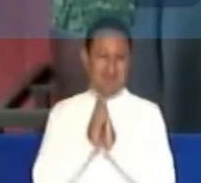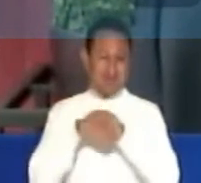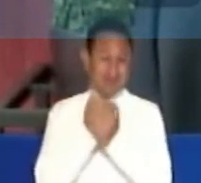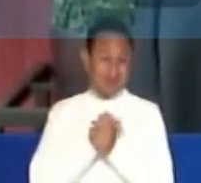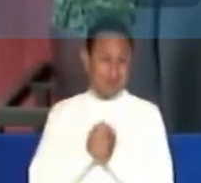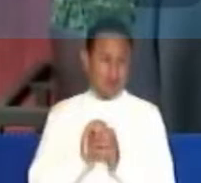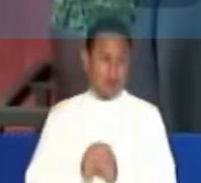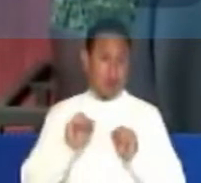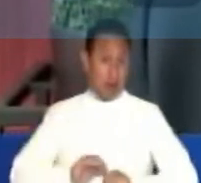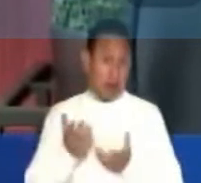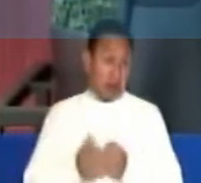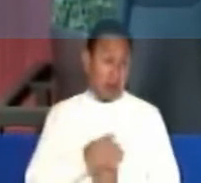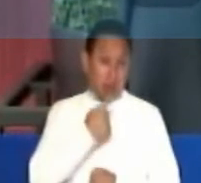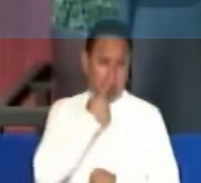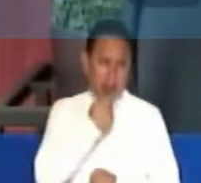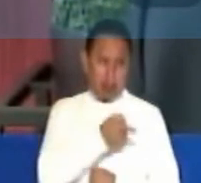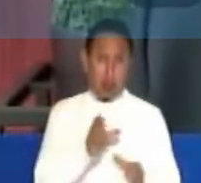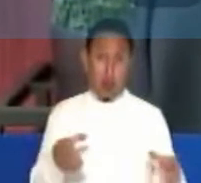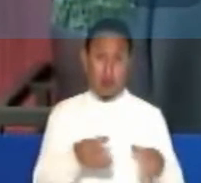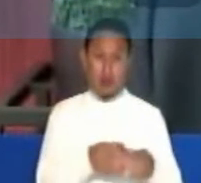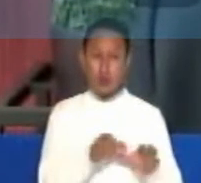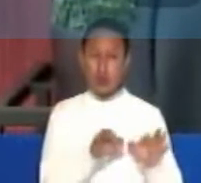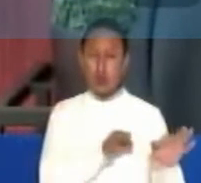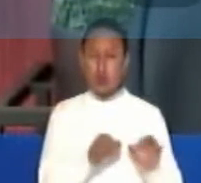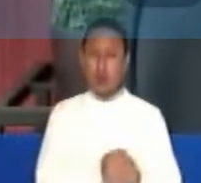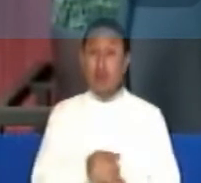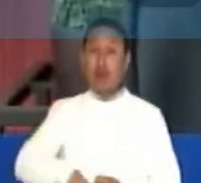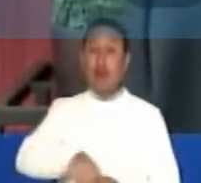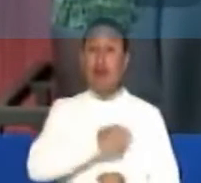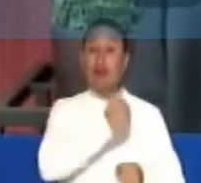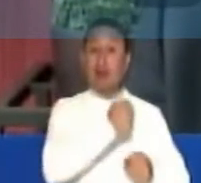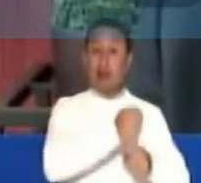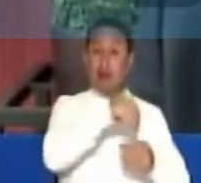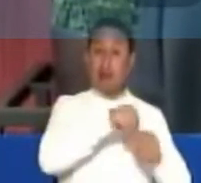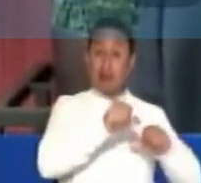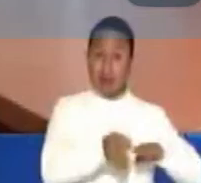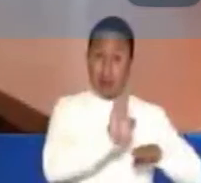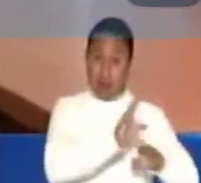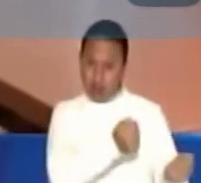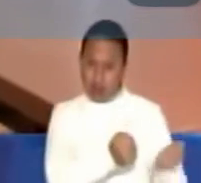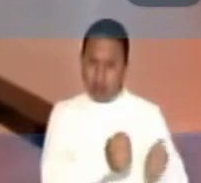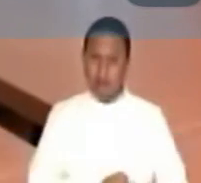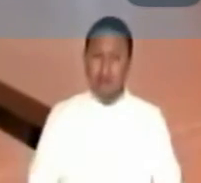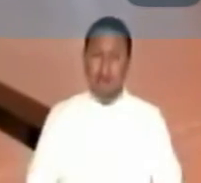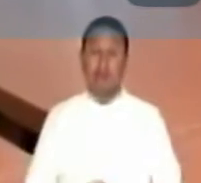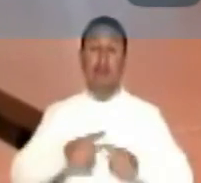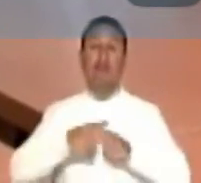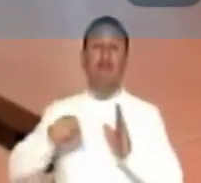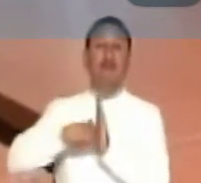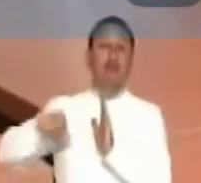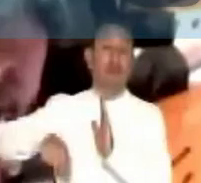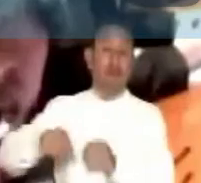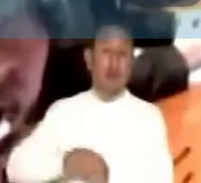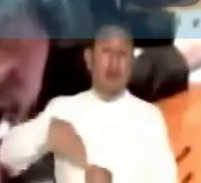de meter mano quizá a comisiones, tratar de reconfigurar el trabajo interno de la Asamblea Nacional. El ex procurador Gustavo